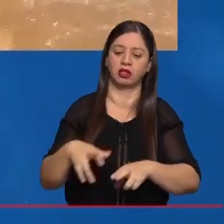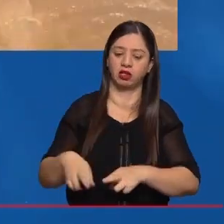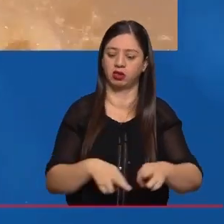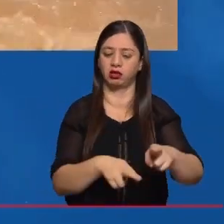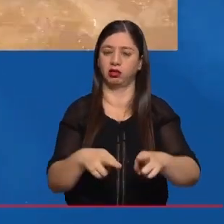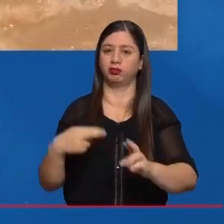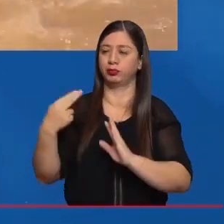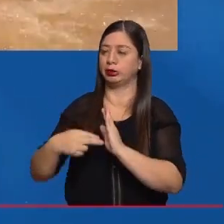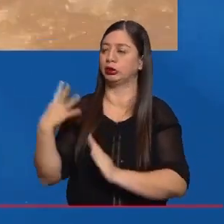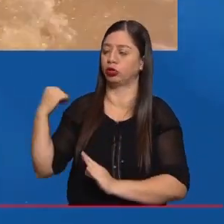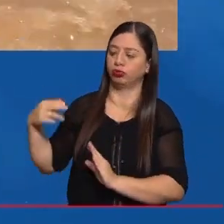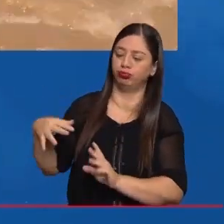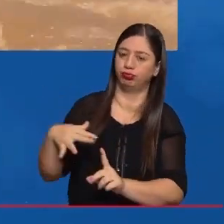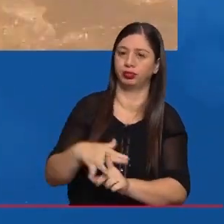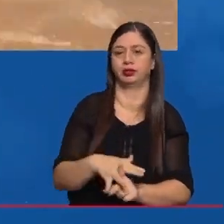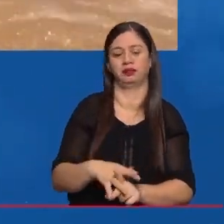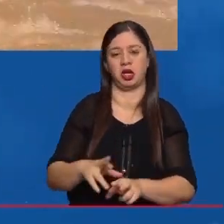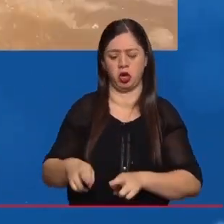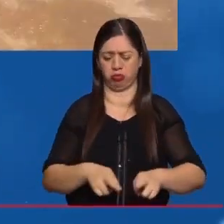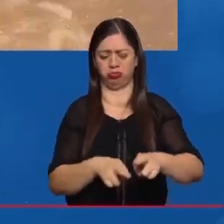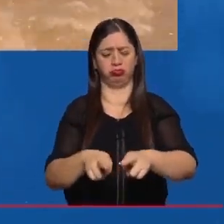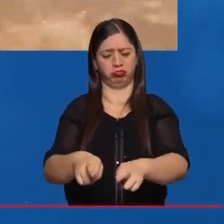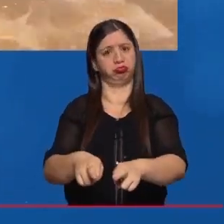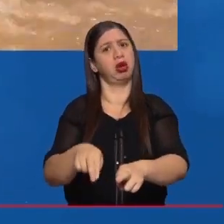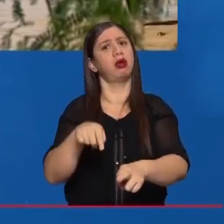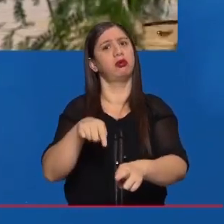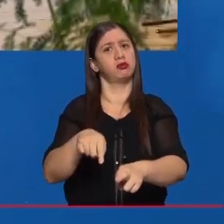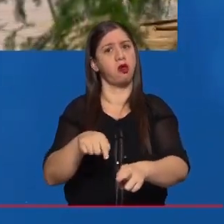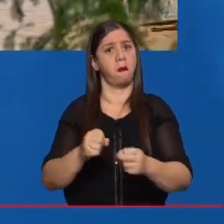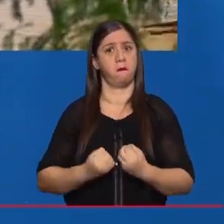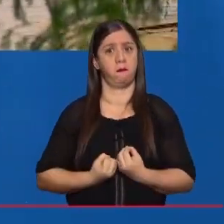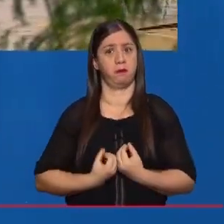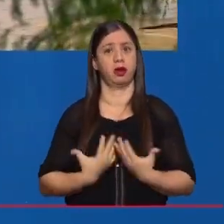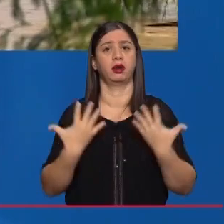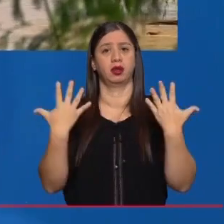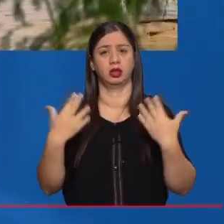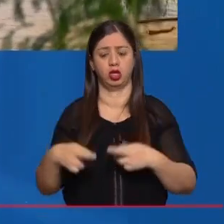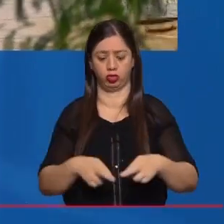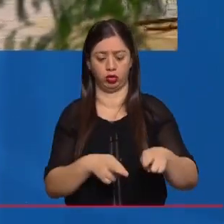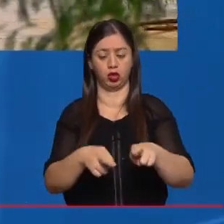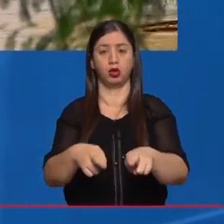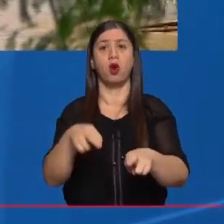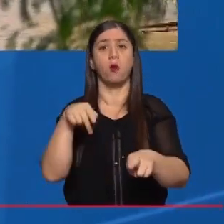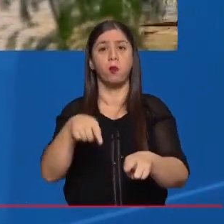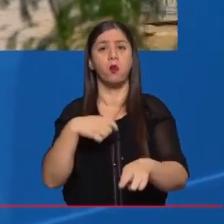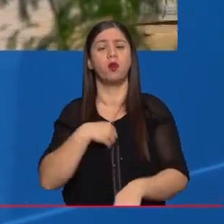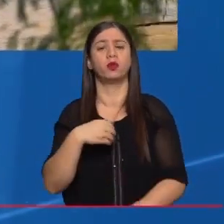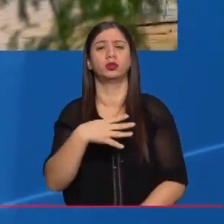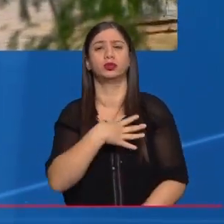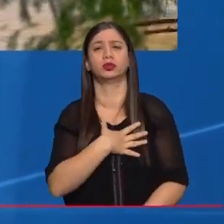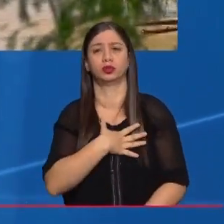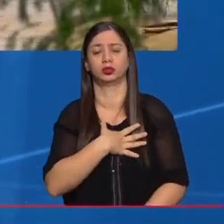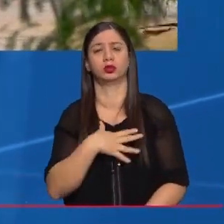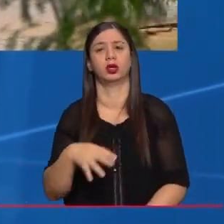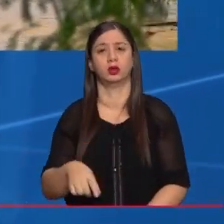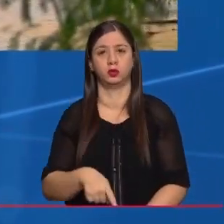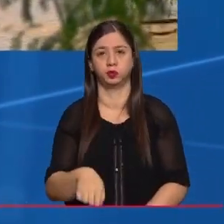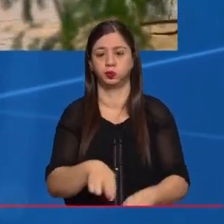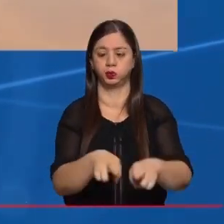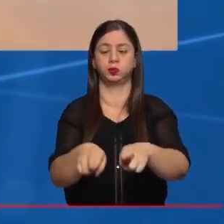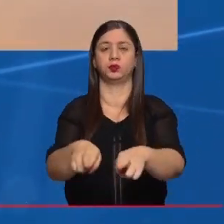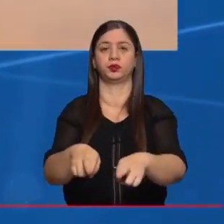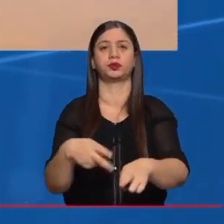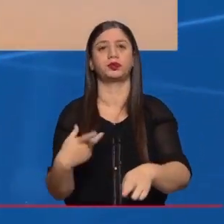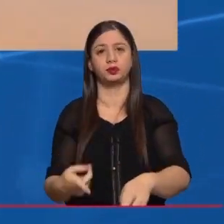través de la historia, pues el río es resiliente, el río todavía tiene vida, el río todavía tiene muchas oportunidades y lo dice